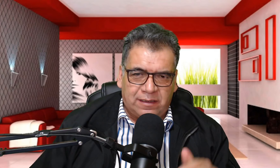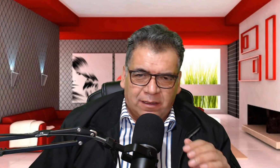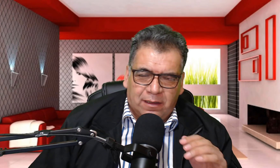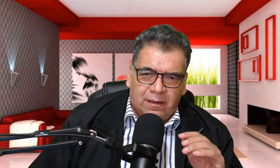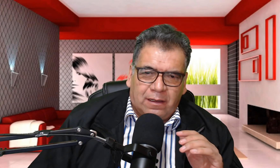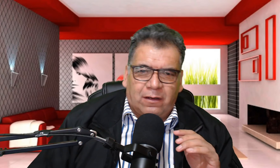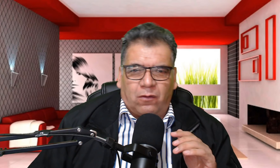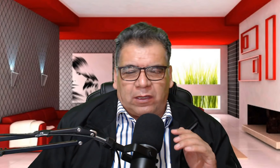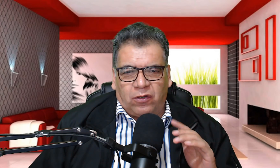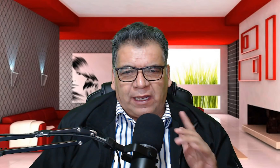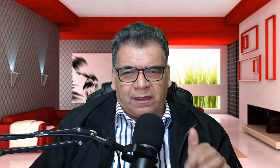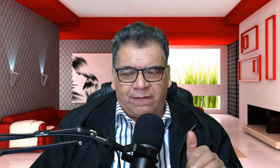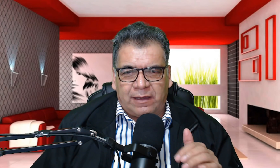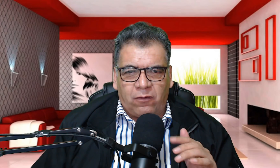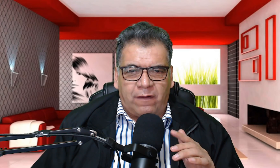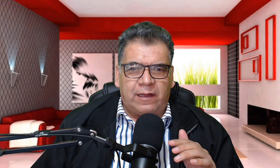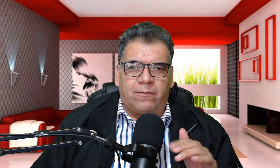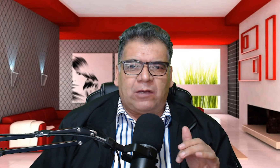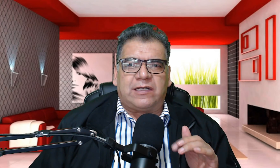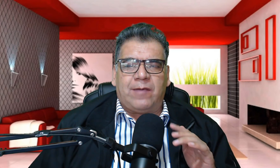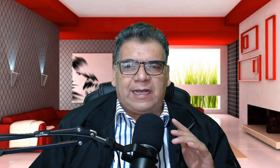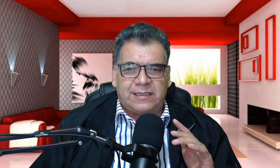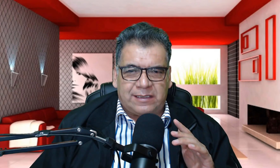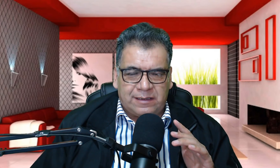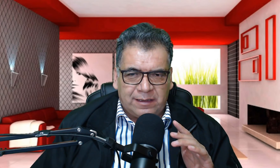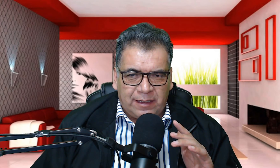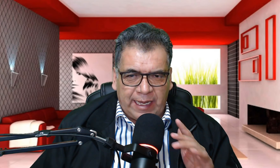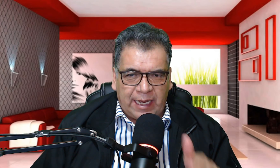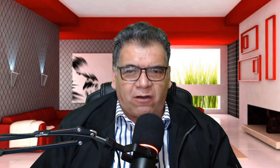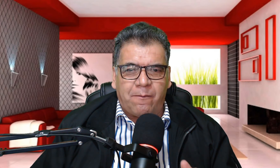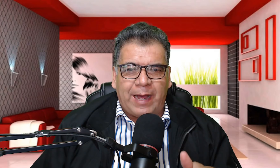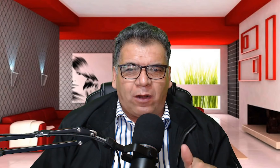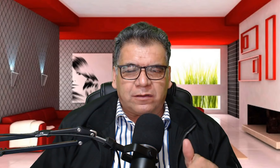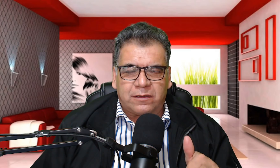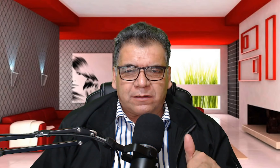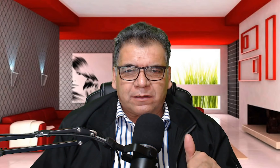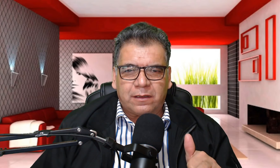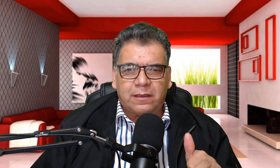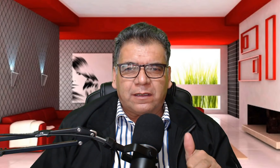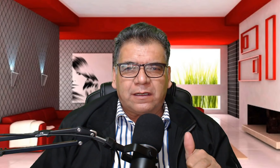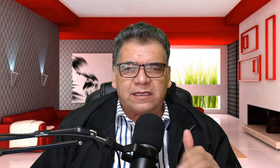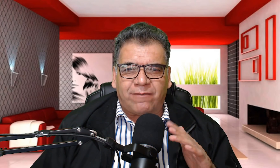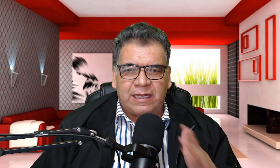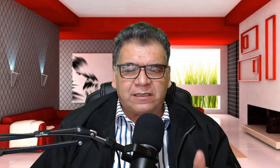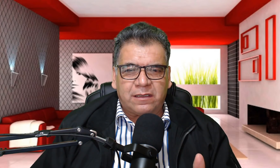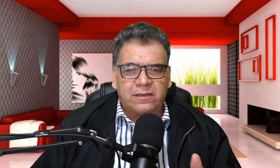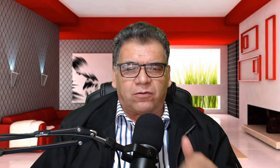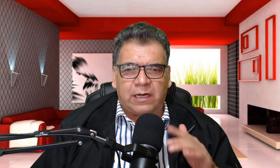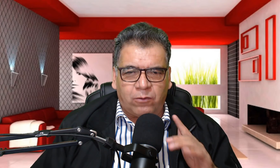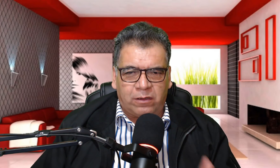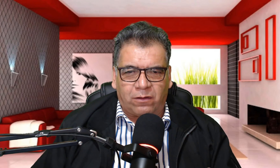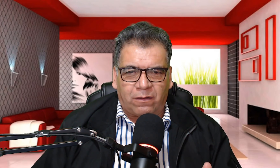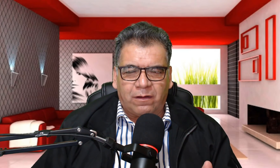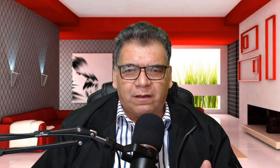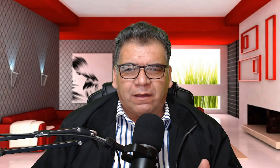manifestaciones. Cuando quieren reventar un evento, amigos y amigas, llegan con palos y se van sobre